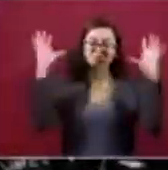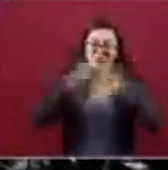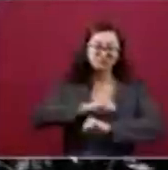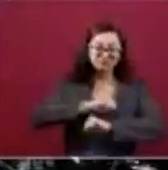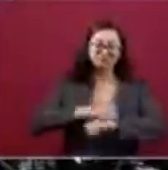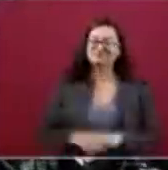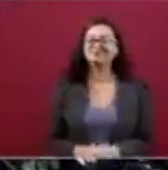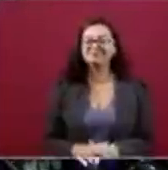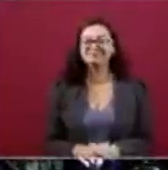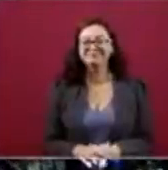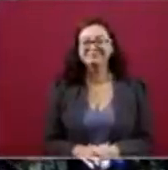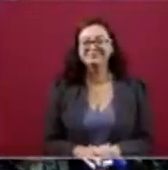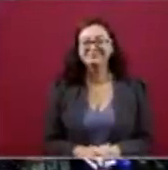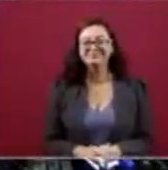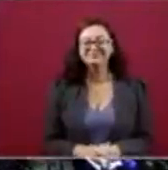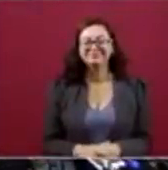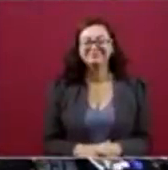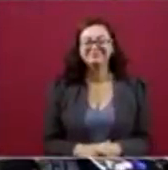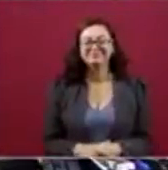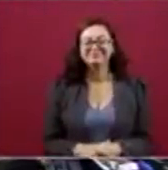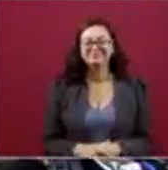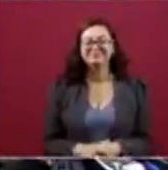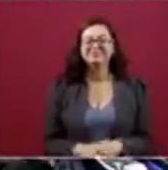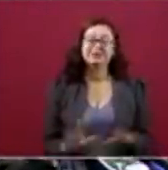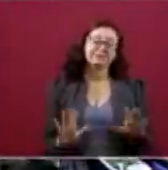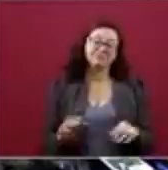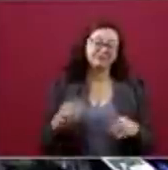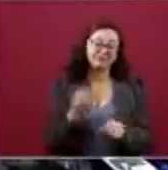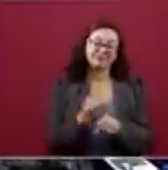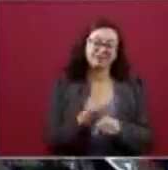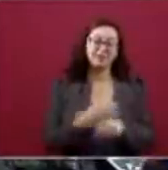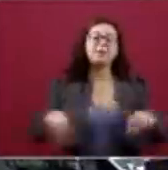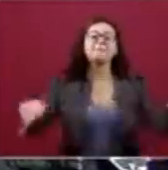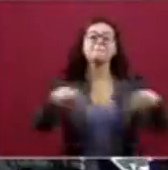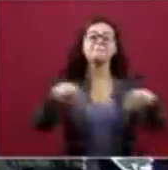O sea, en medio.